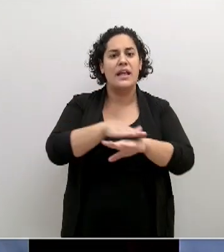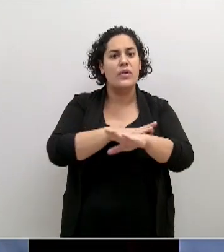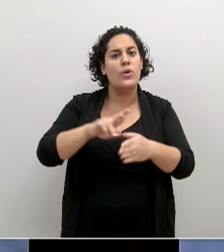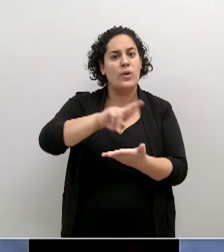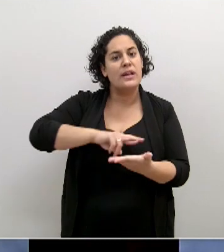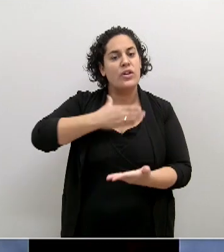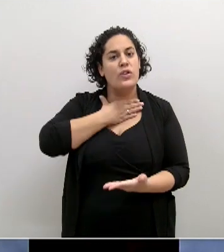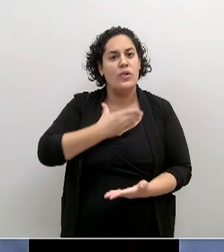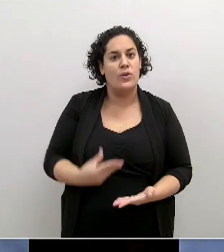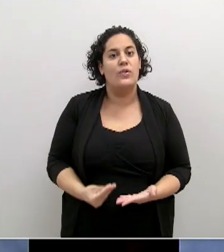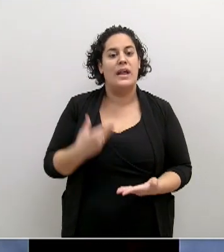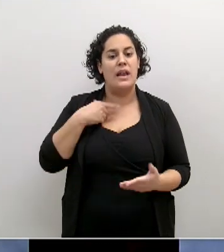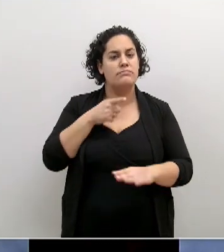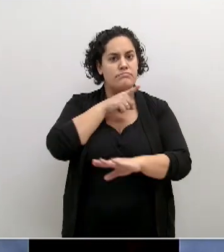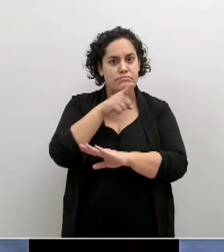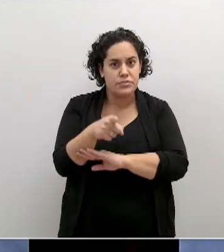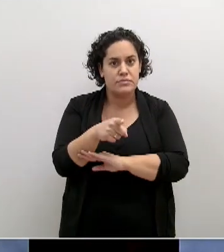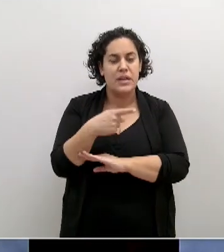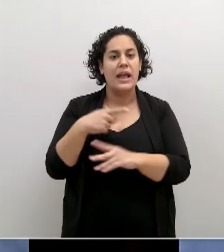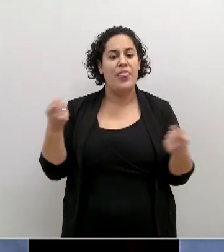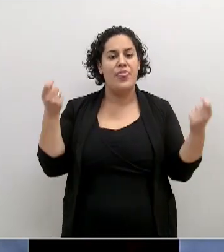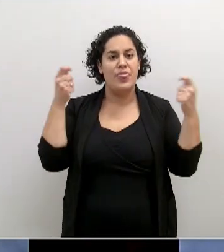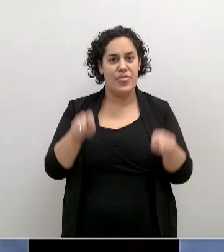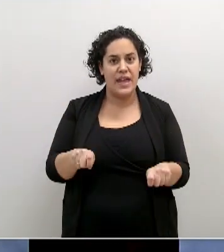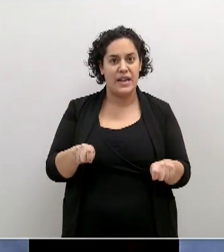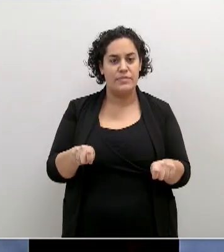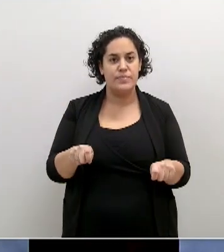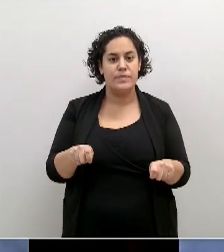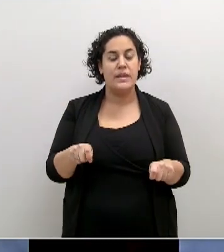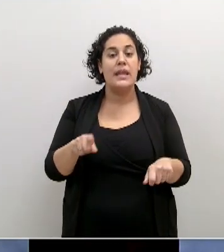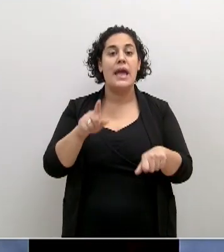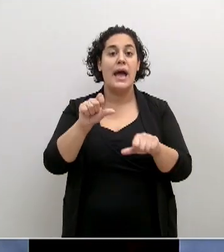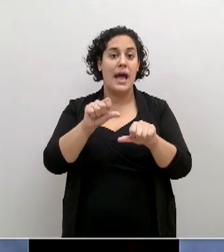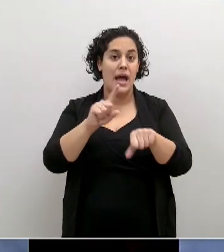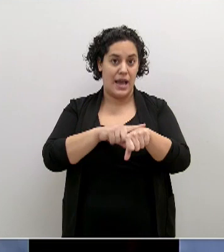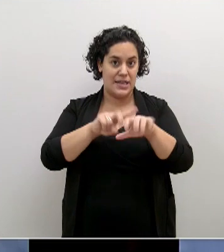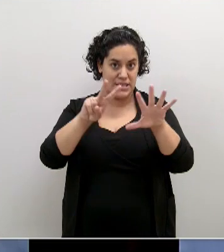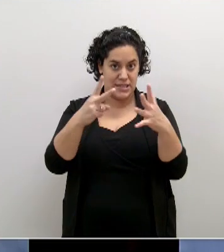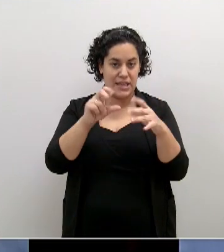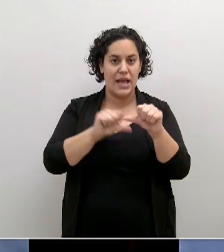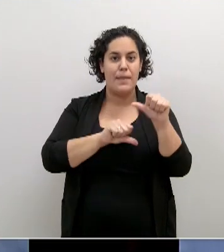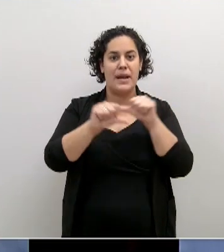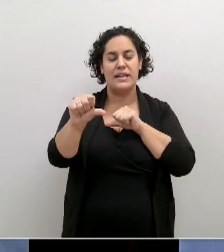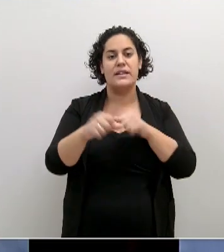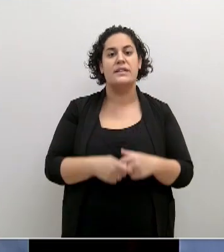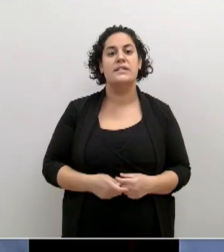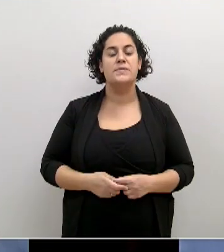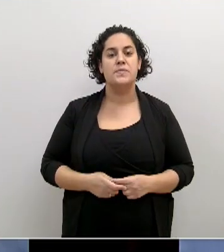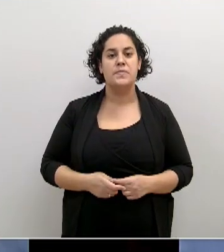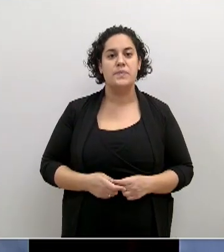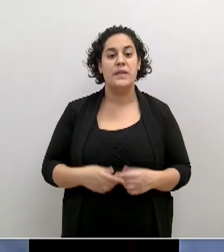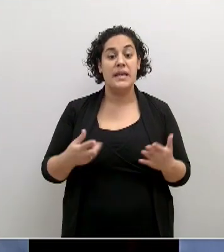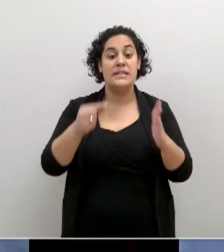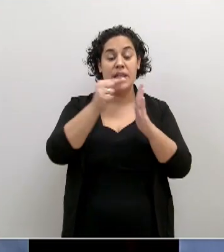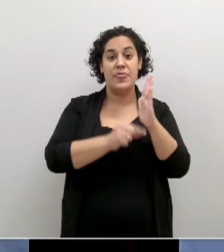de parques y jardines en toda la región y todos sus municipios a partir de las 19 horas. Y si es así, si disponemos entonces de